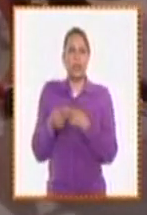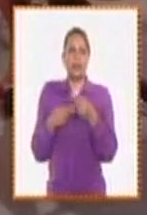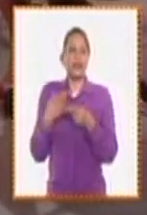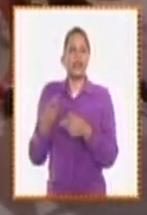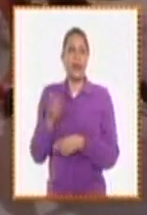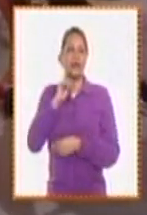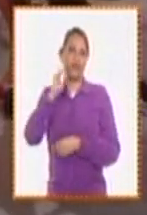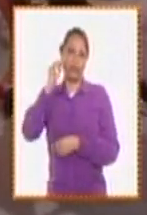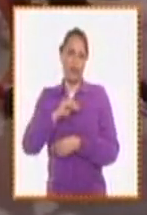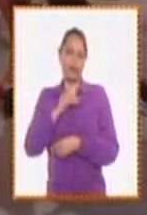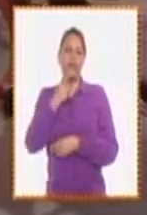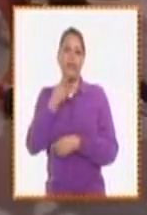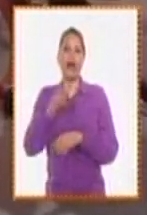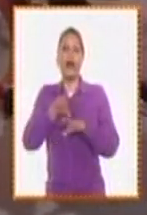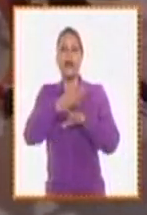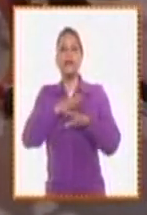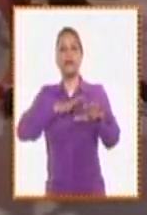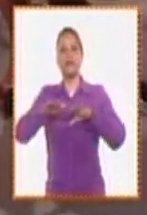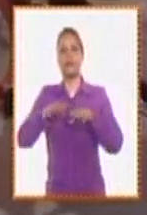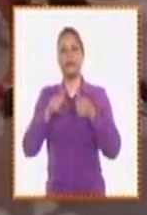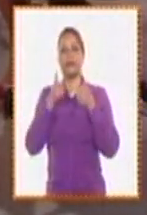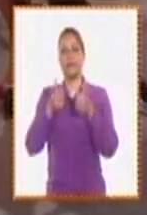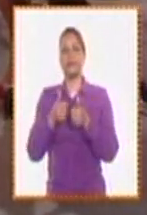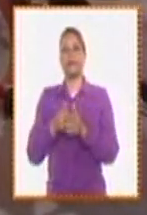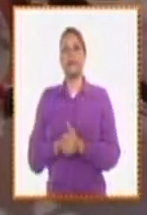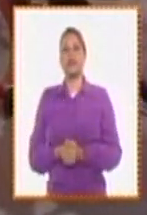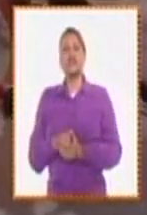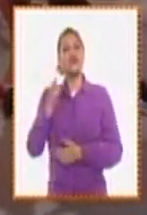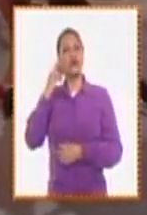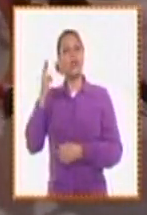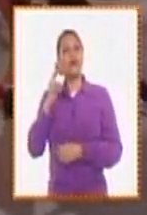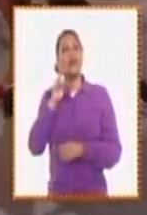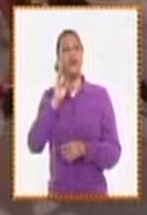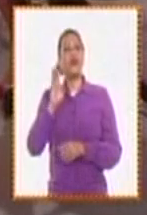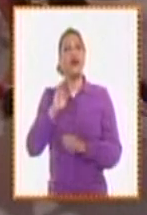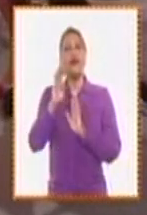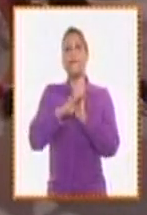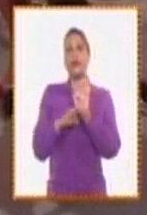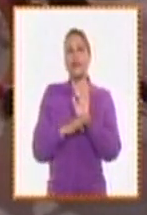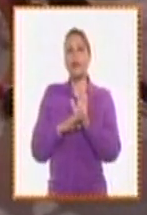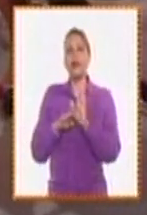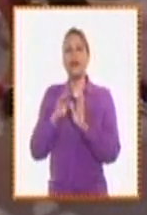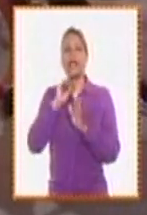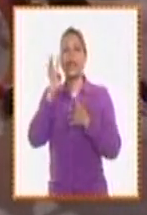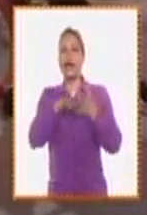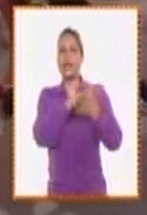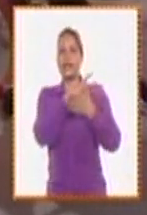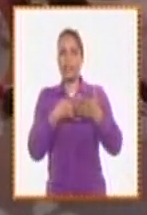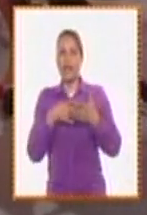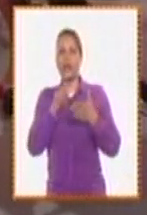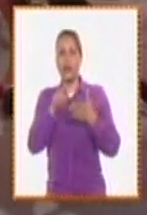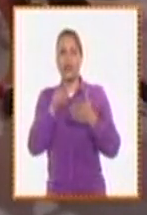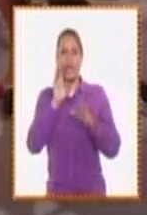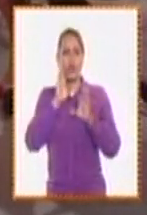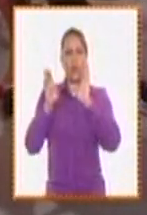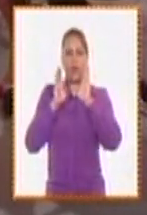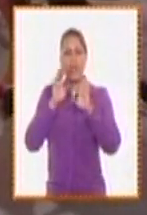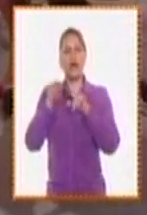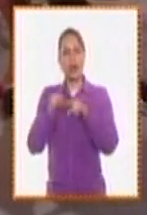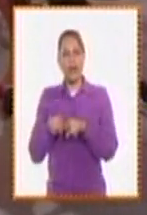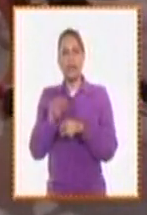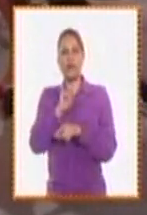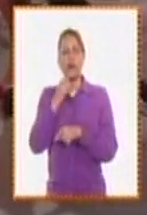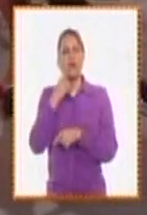en cómo poder, yo recuerdo calendario, ese muchacho que sufre un trabajo familiar y al final termina en las drogas. ¿Cómo poder el